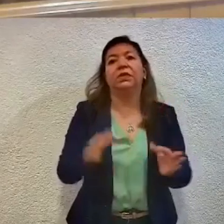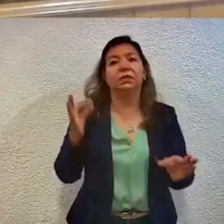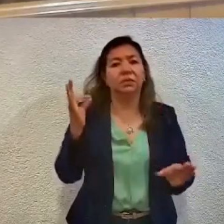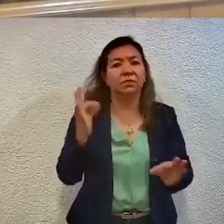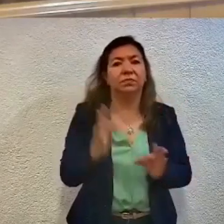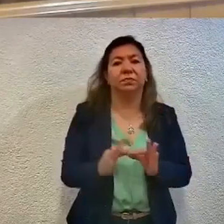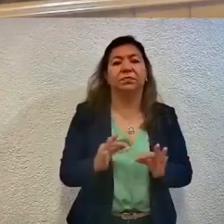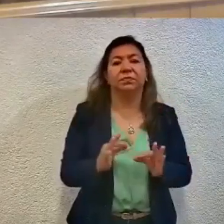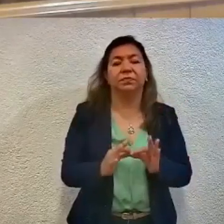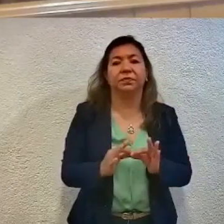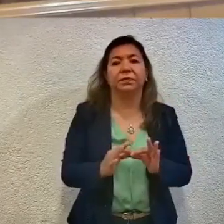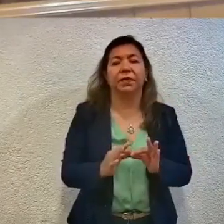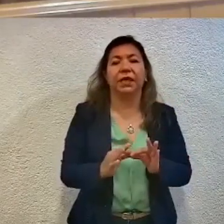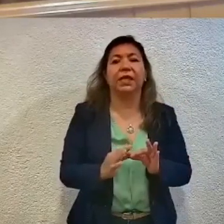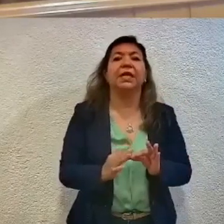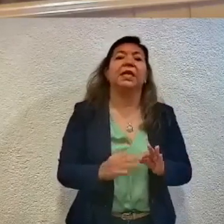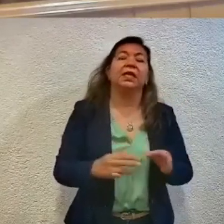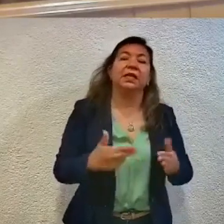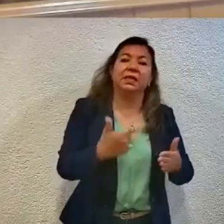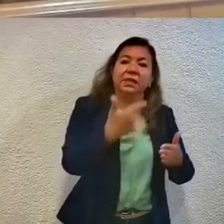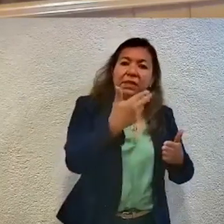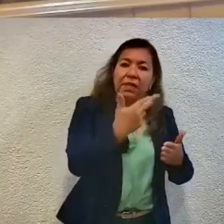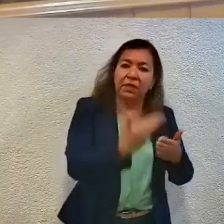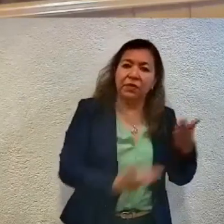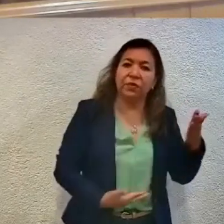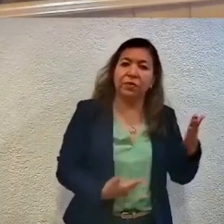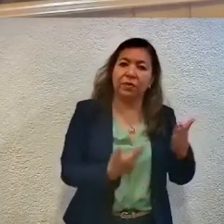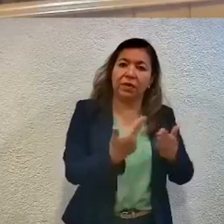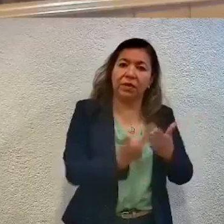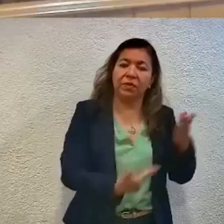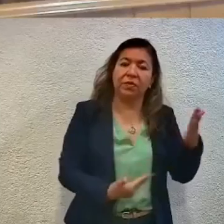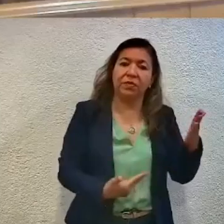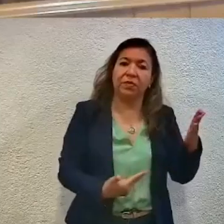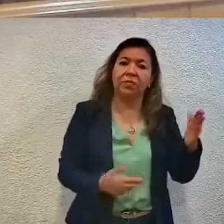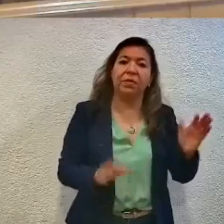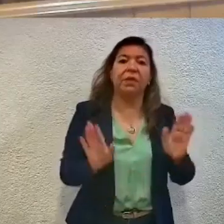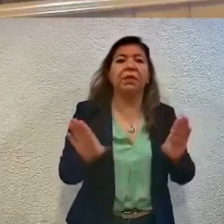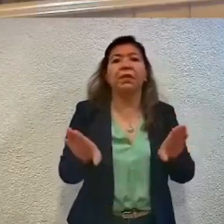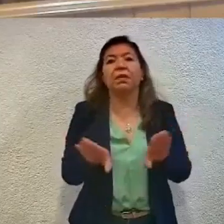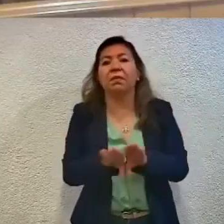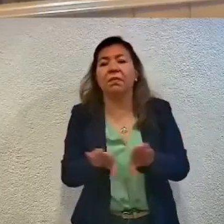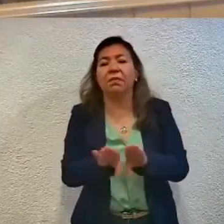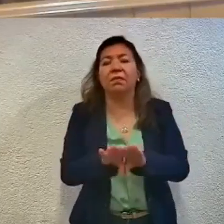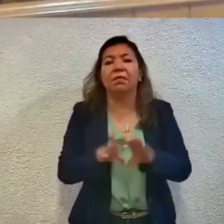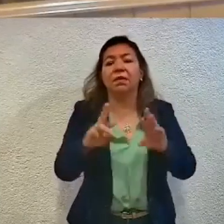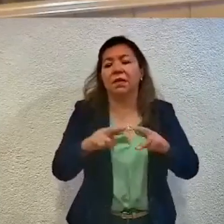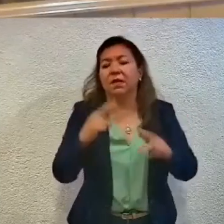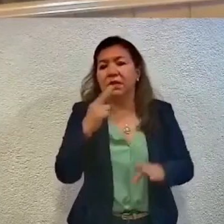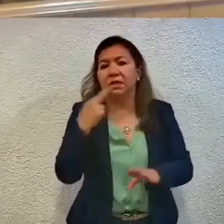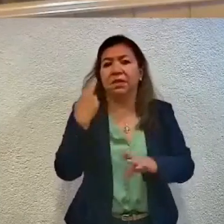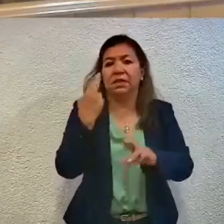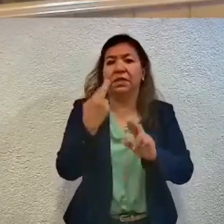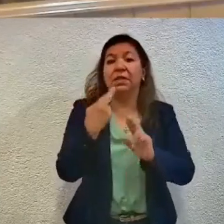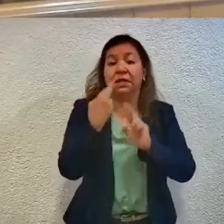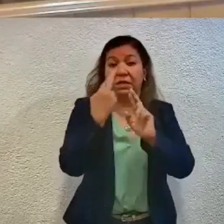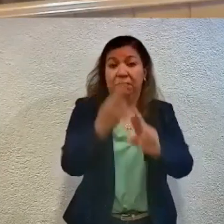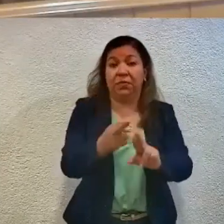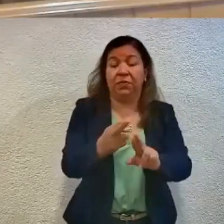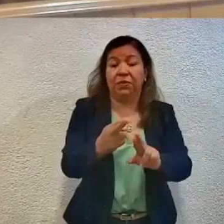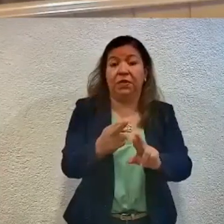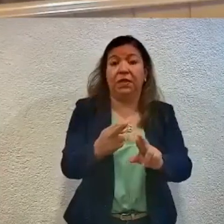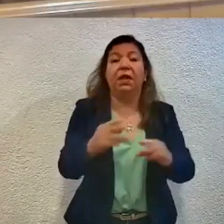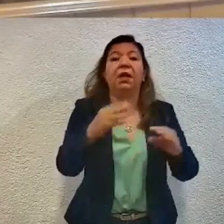paridad. Esto es así porque la porción normativa aludida únicamente presupuesta la forma y el cómo se solucionará